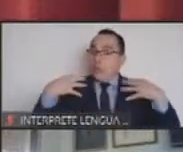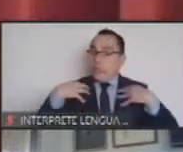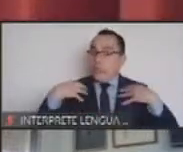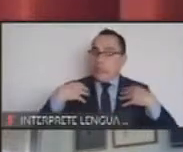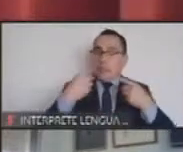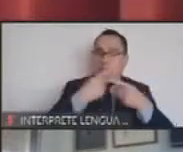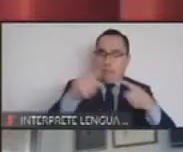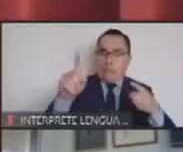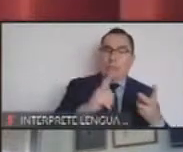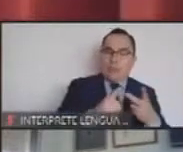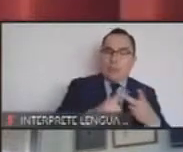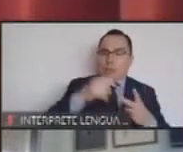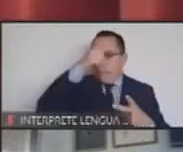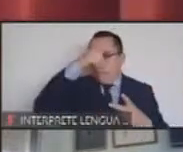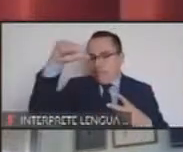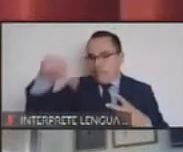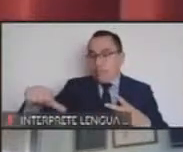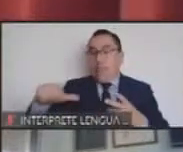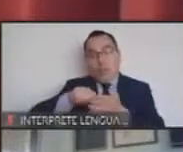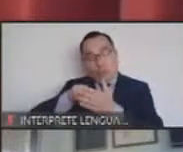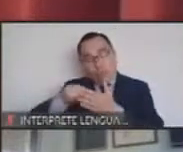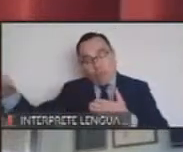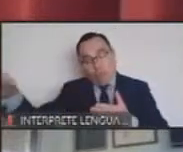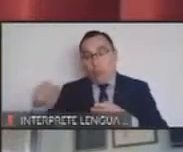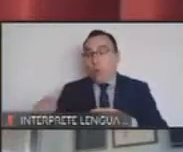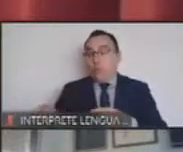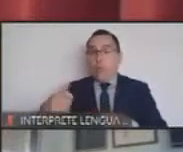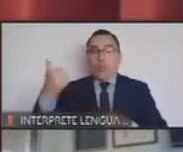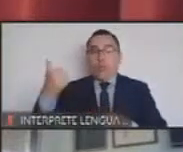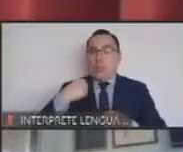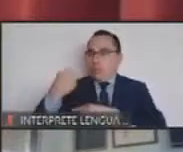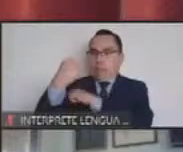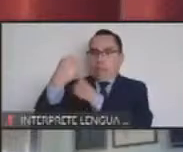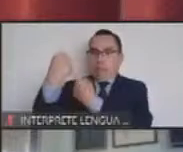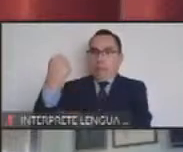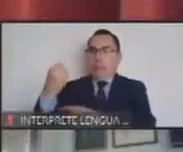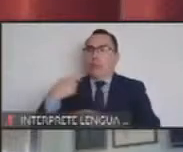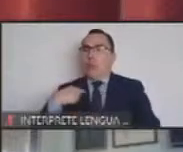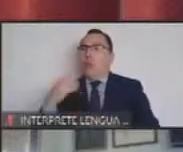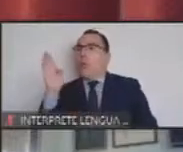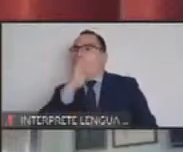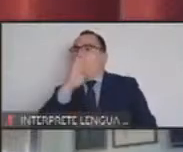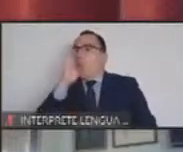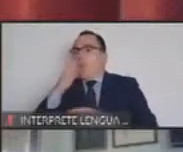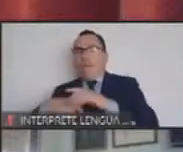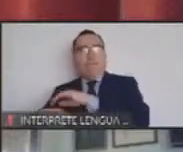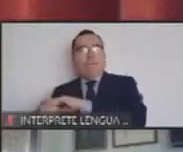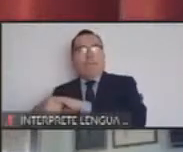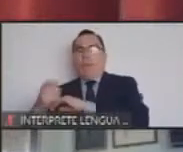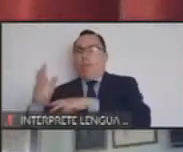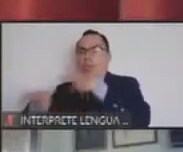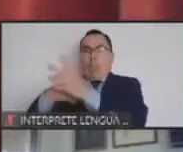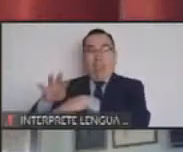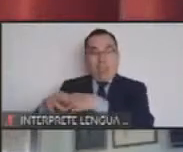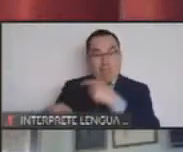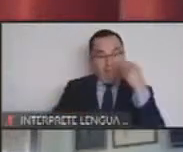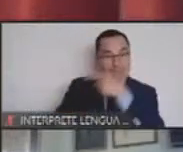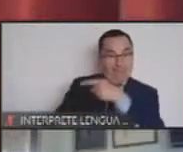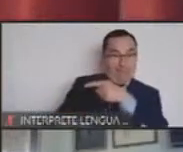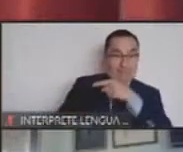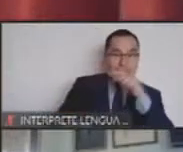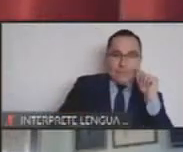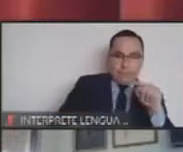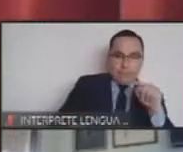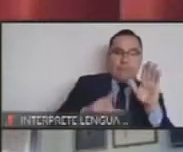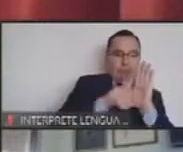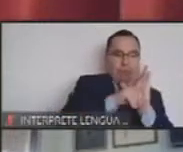hay algún tipo de desviación de poder o cualquier situación que se podría entender como desorden. Y me parece a mí que sobre todo